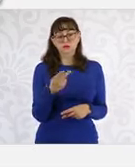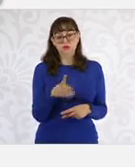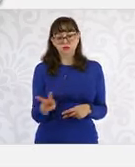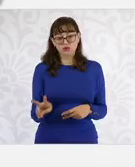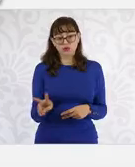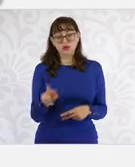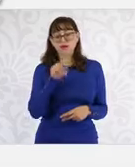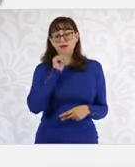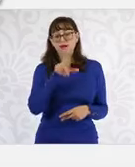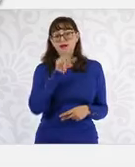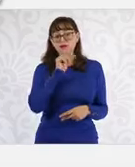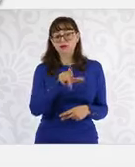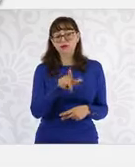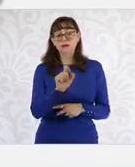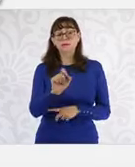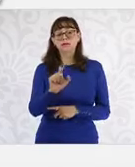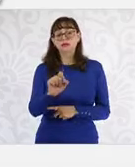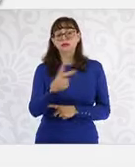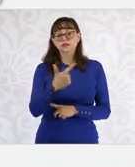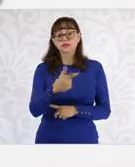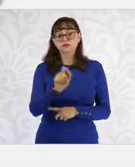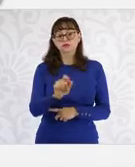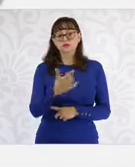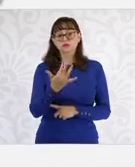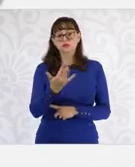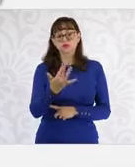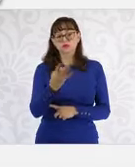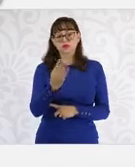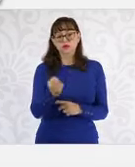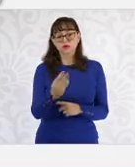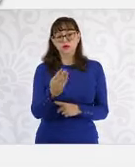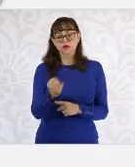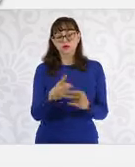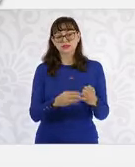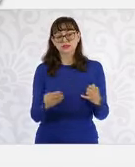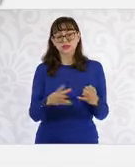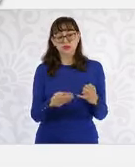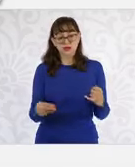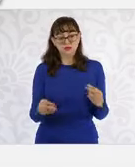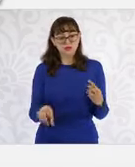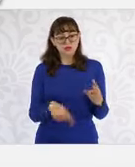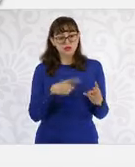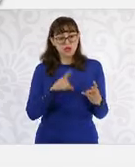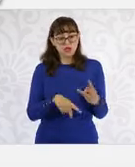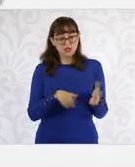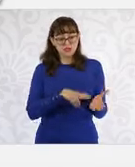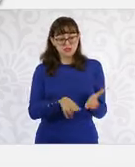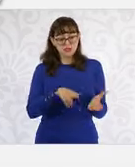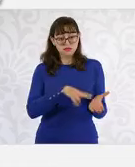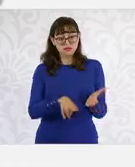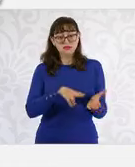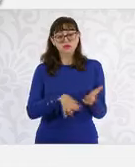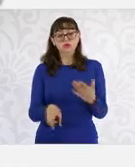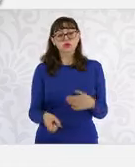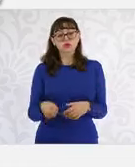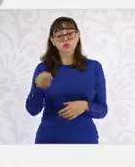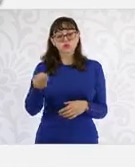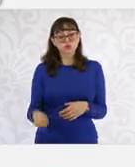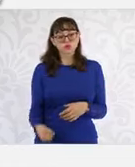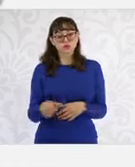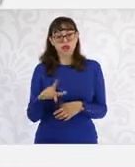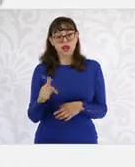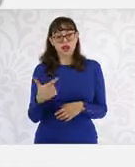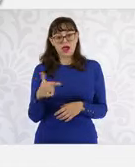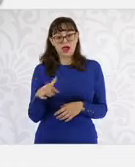Vallarta, Jalisco, 27 pesos con 59 centavos por litro. Diesel en la región sureste de la marca